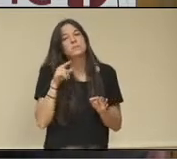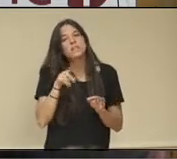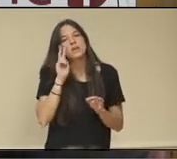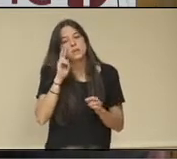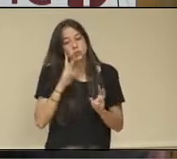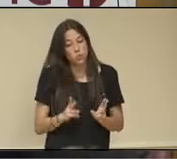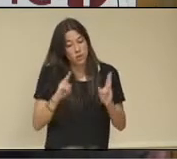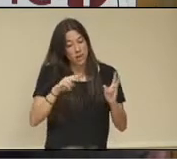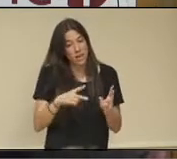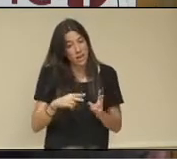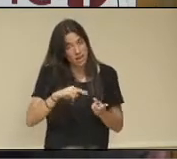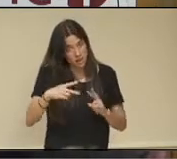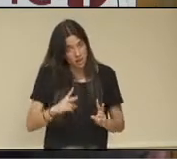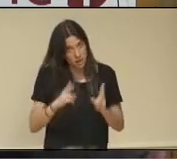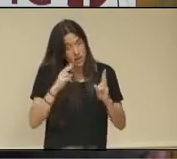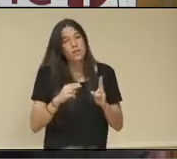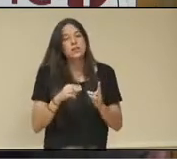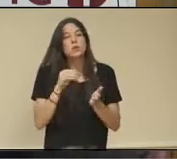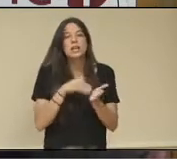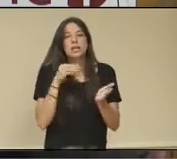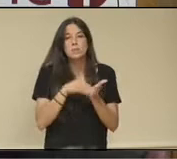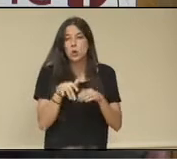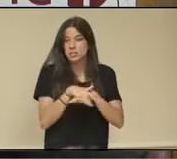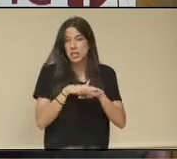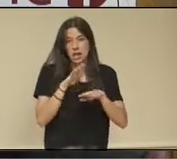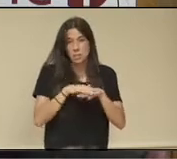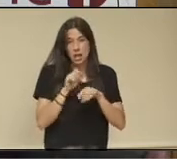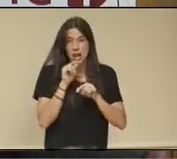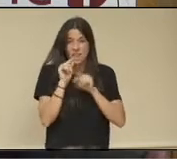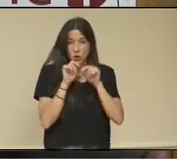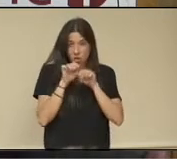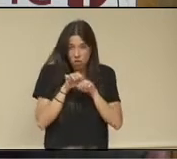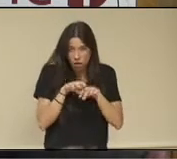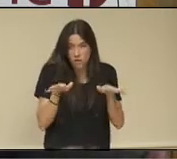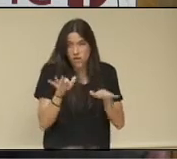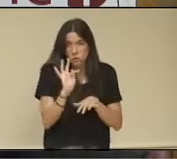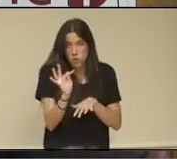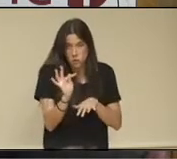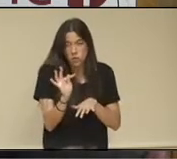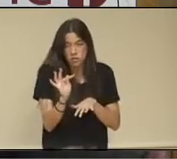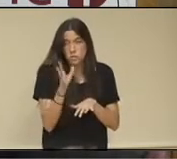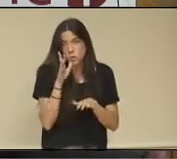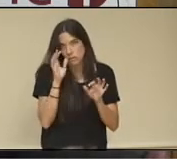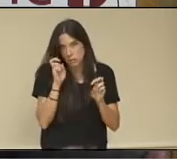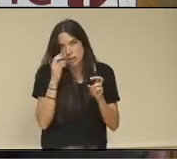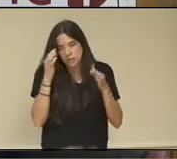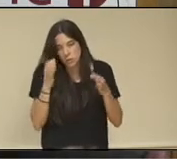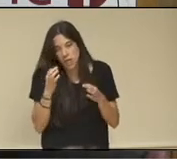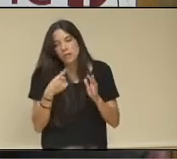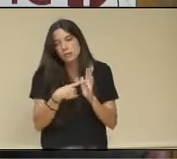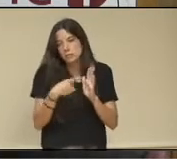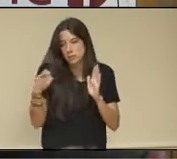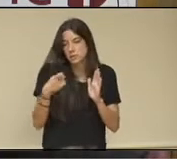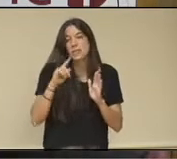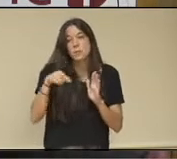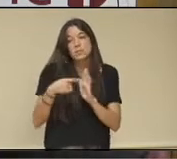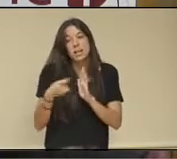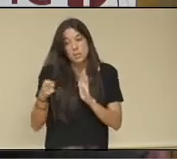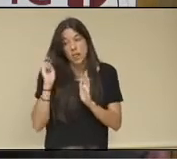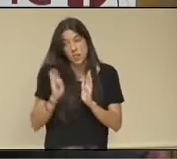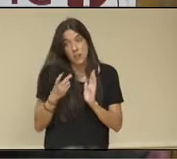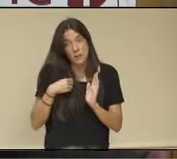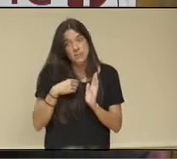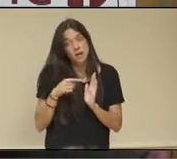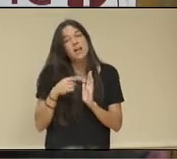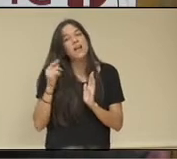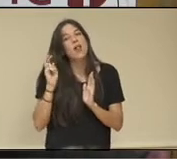lípido esencial para la virulencia de tuberculosis, PEDIN, por seguridad, y luego eliminamos en una cepa de estas